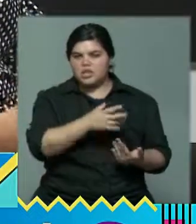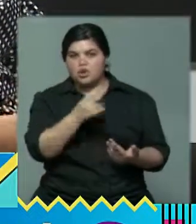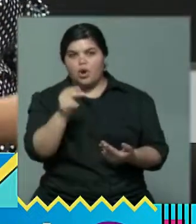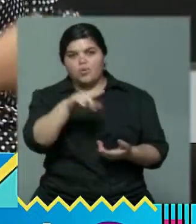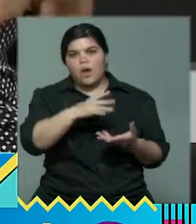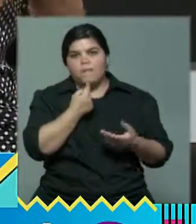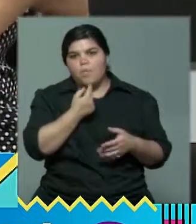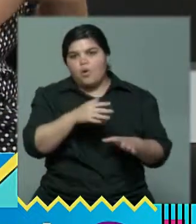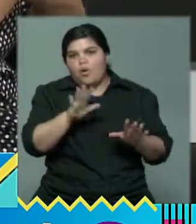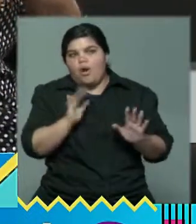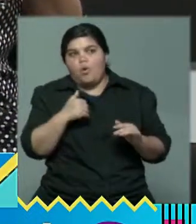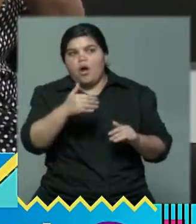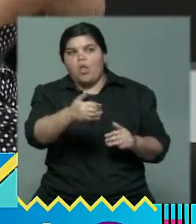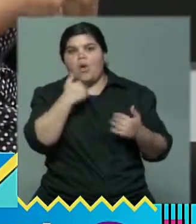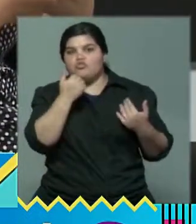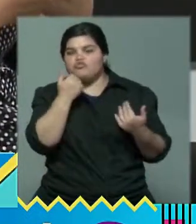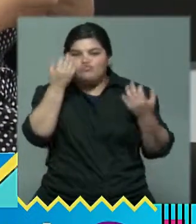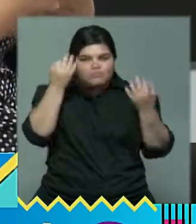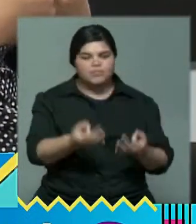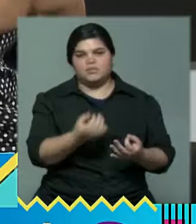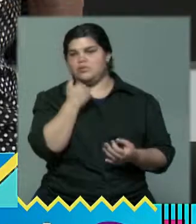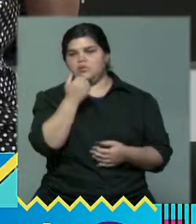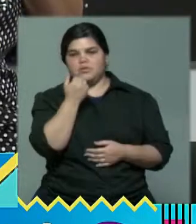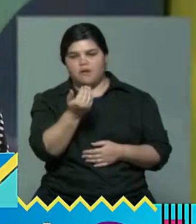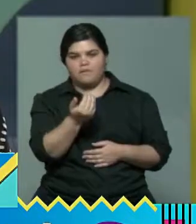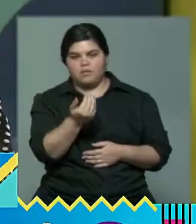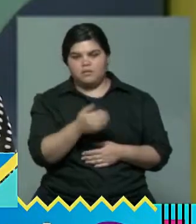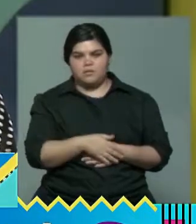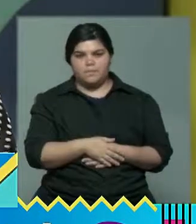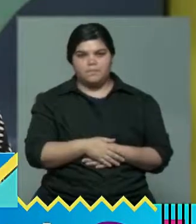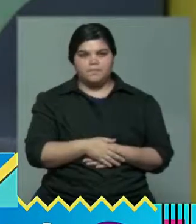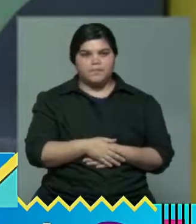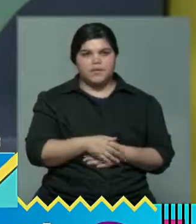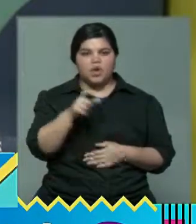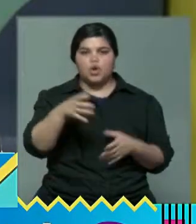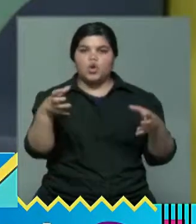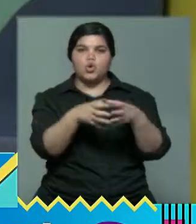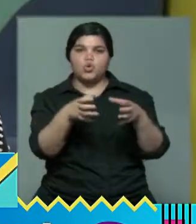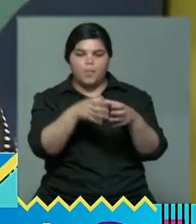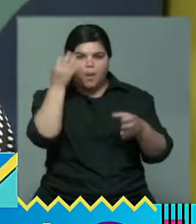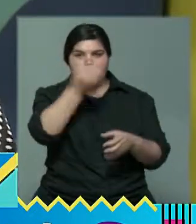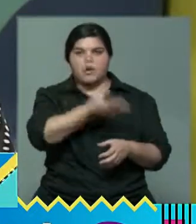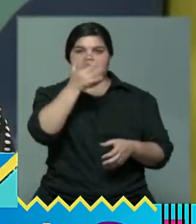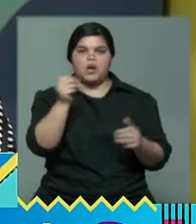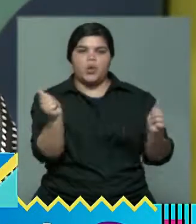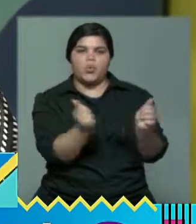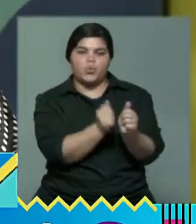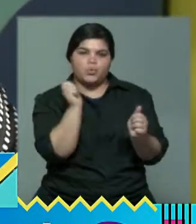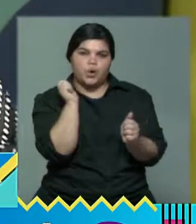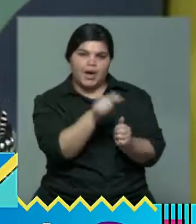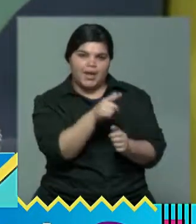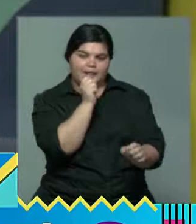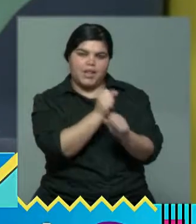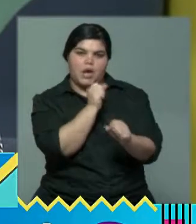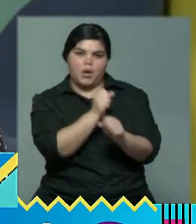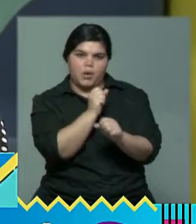pronóstico. Obviamente, mientras más profesionalizados estén los equipos que trabajan con las personas privadas de la libertad, mientras